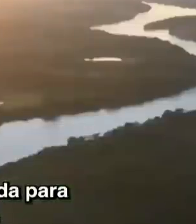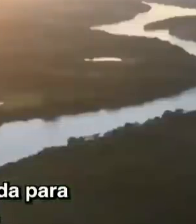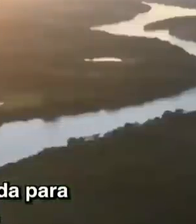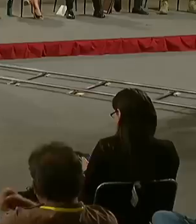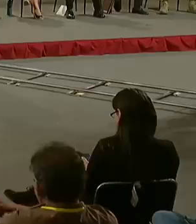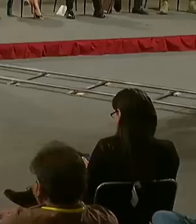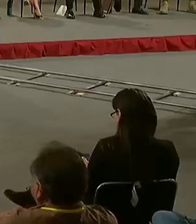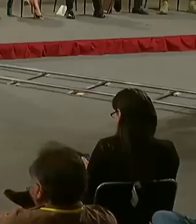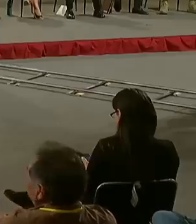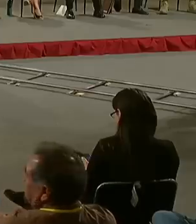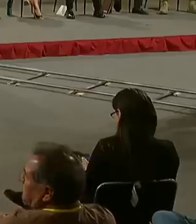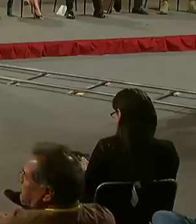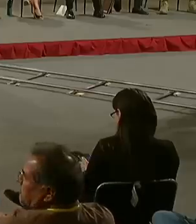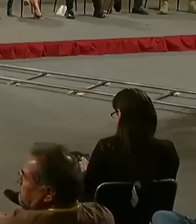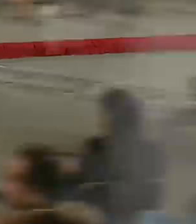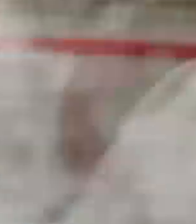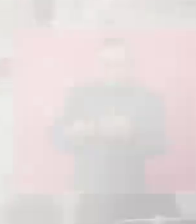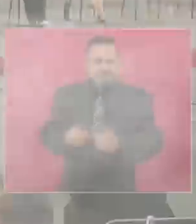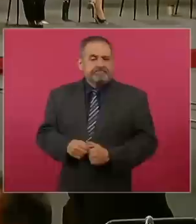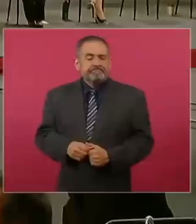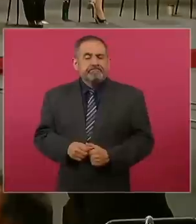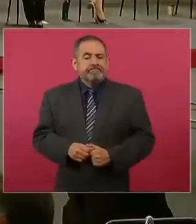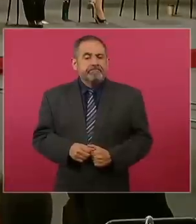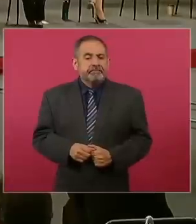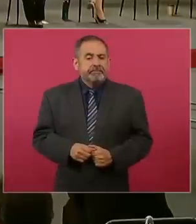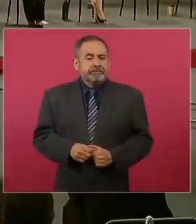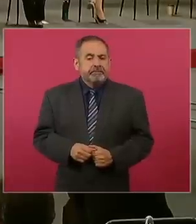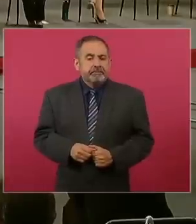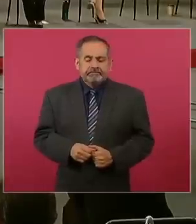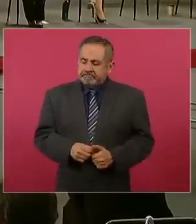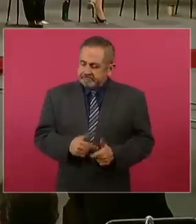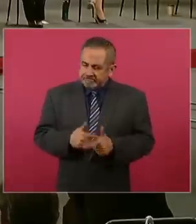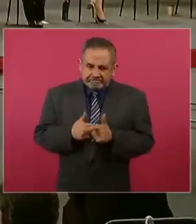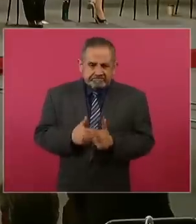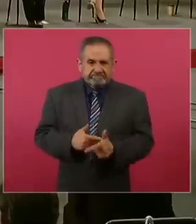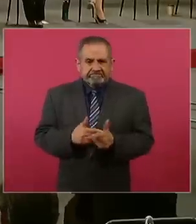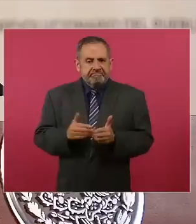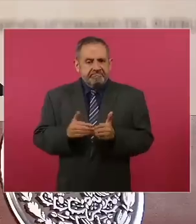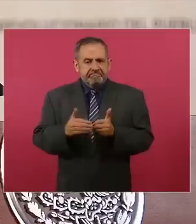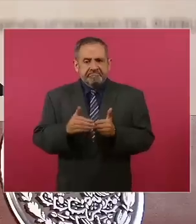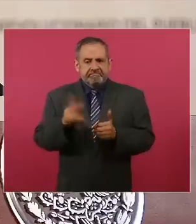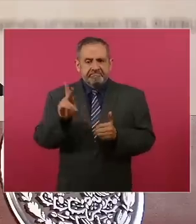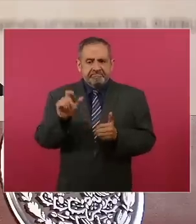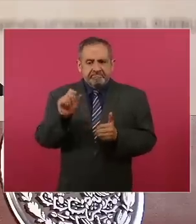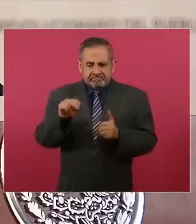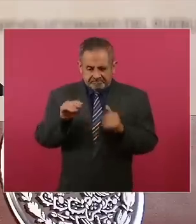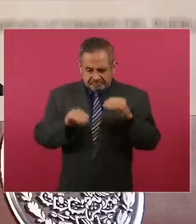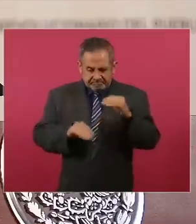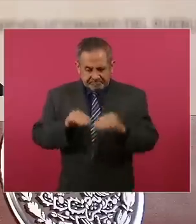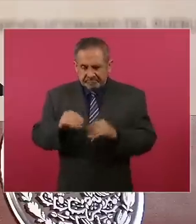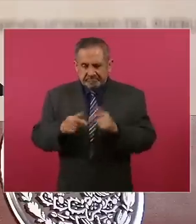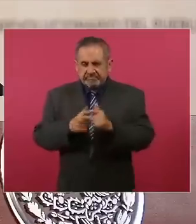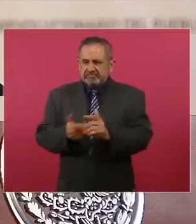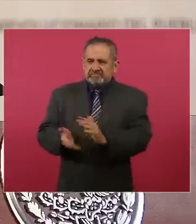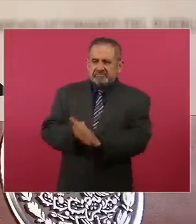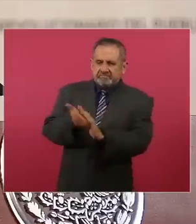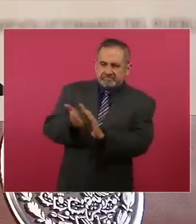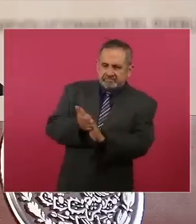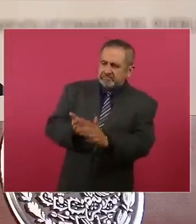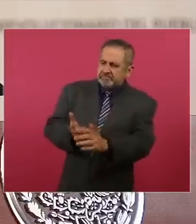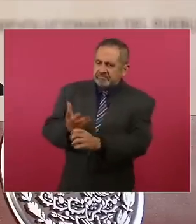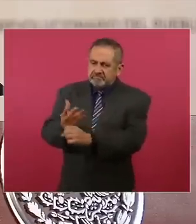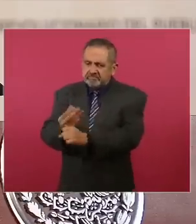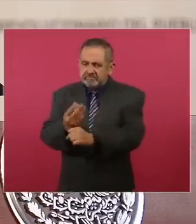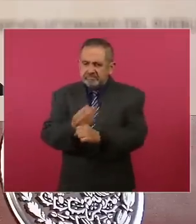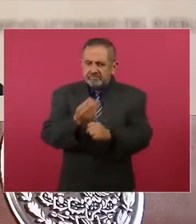acceso a la justicia social. Seguimos avanzando en el Plan Integral de Desarrollo con obras y acciones